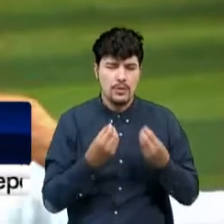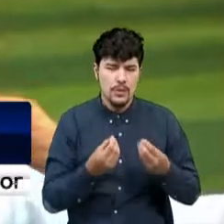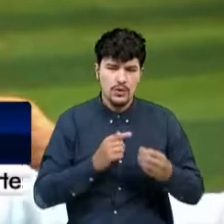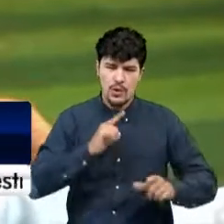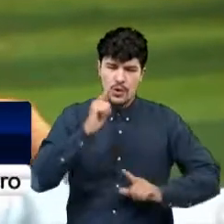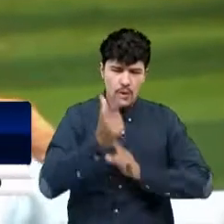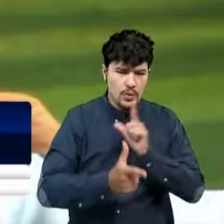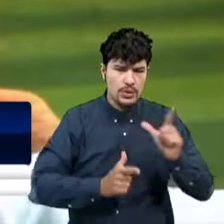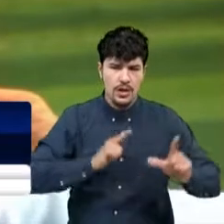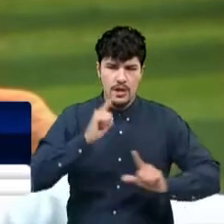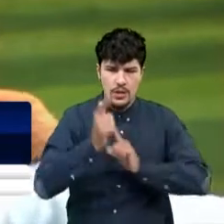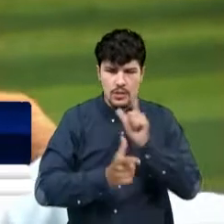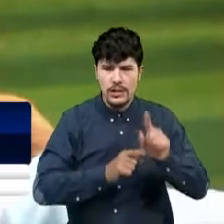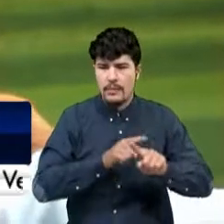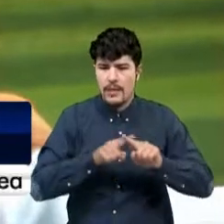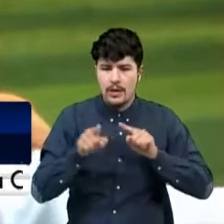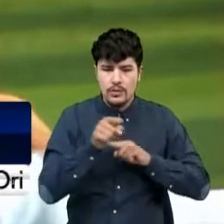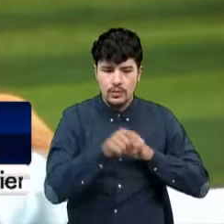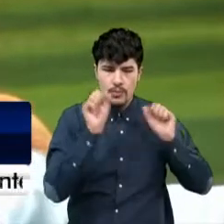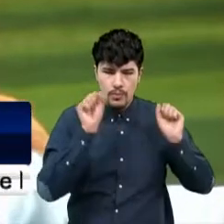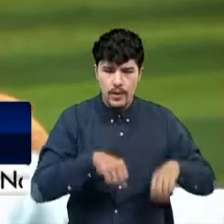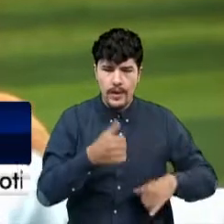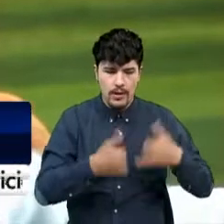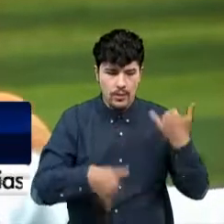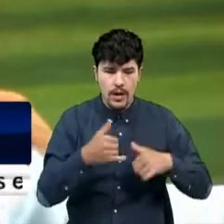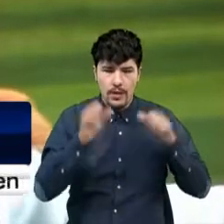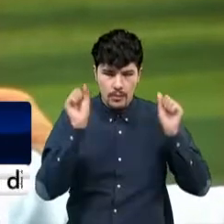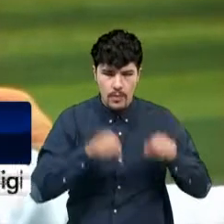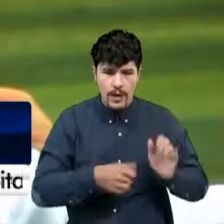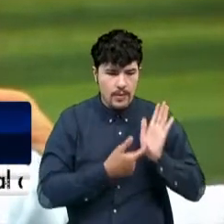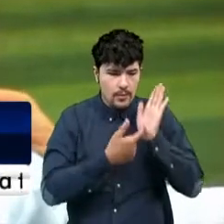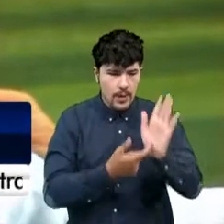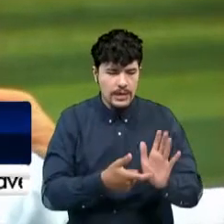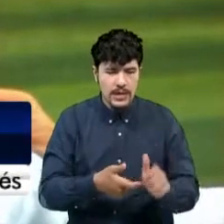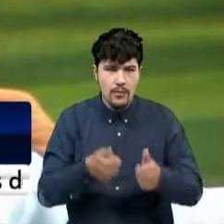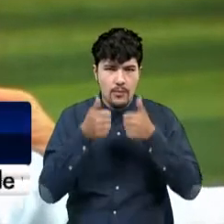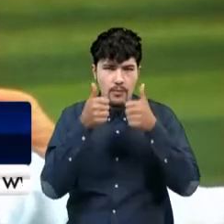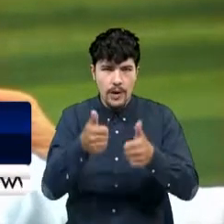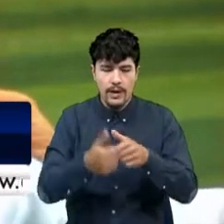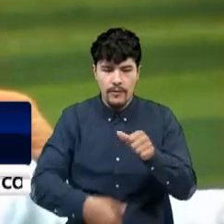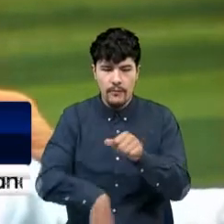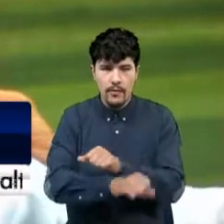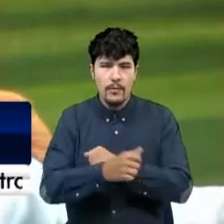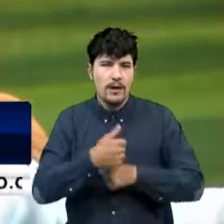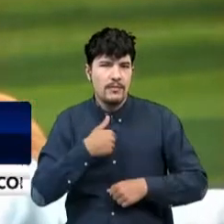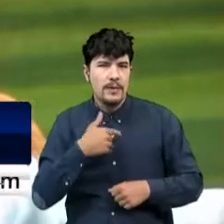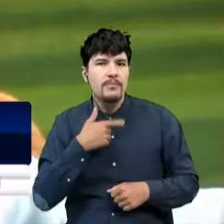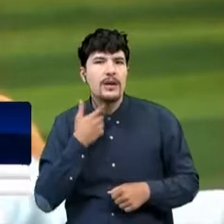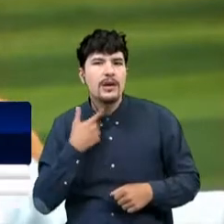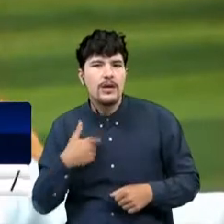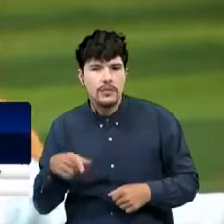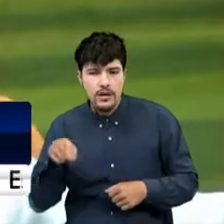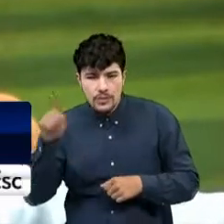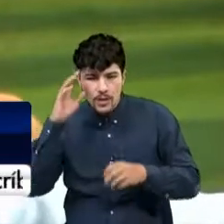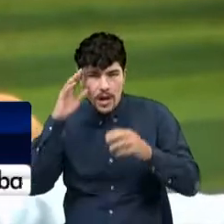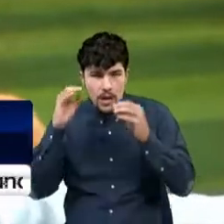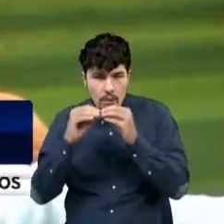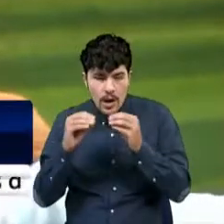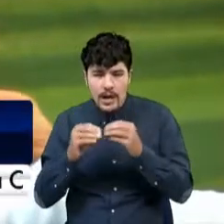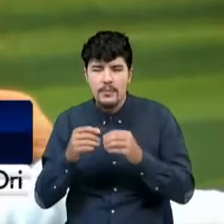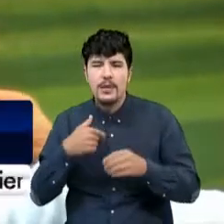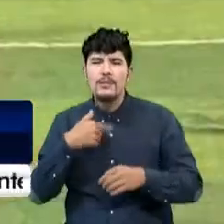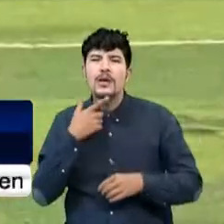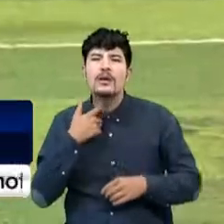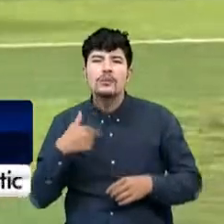pero que pueda jugar bien que pueda demostrar un buen fútbol ese es el despliegue que me gustaría esa conjunción que a mí me